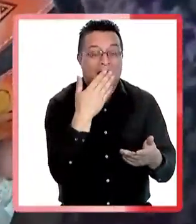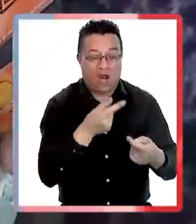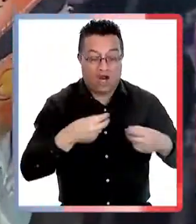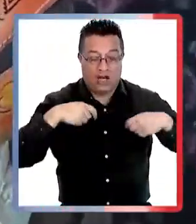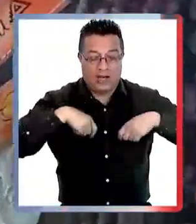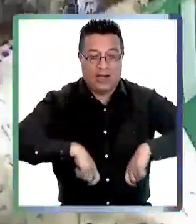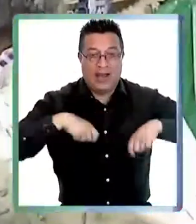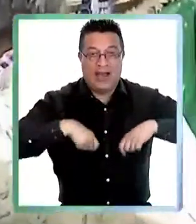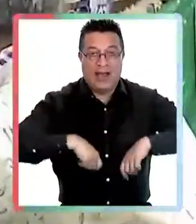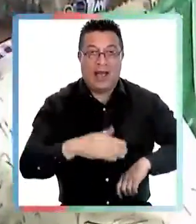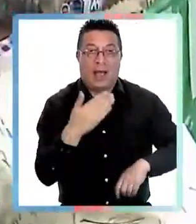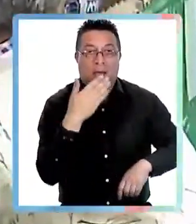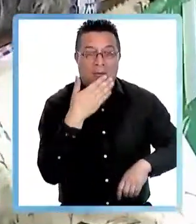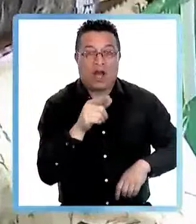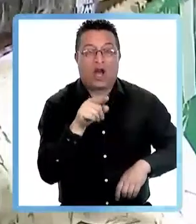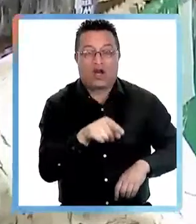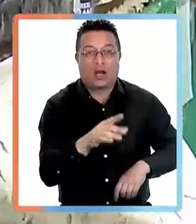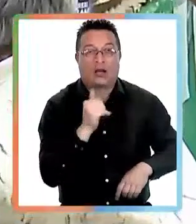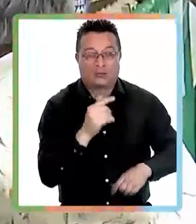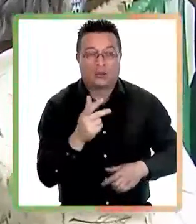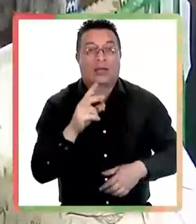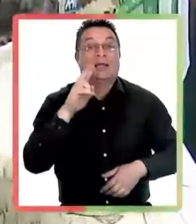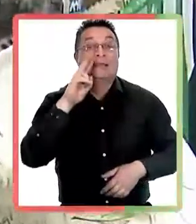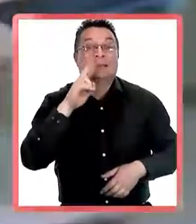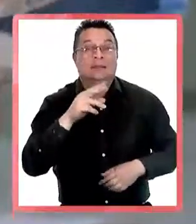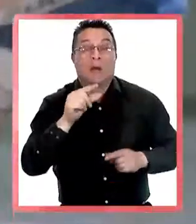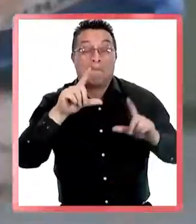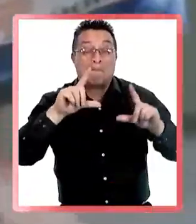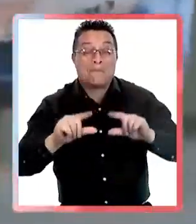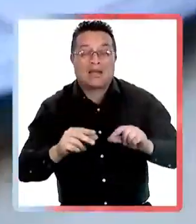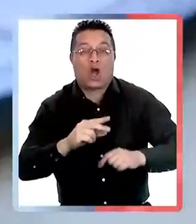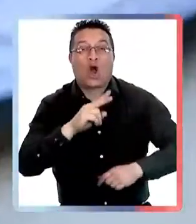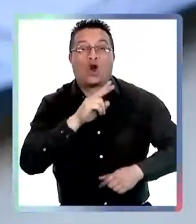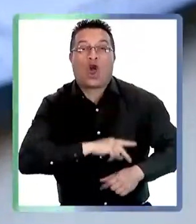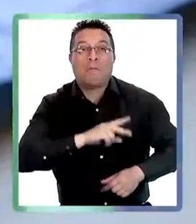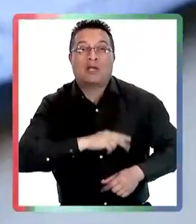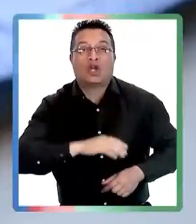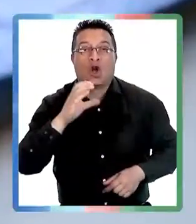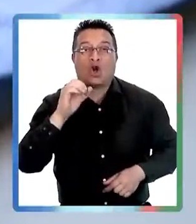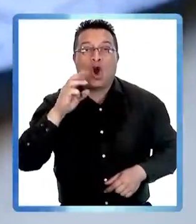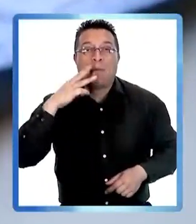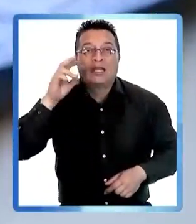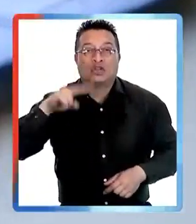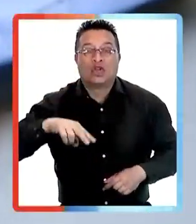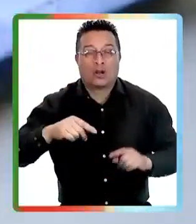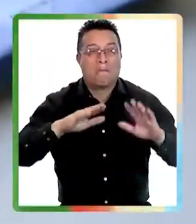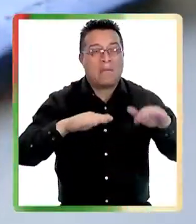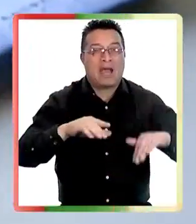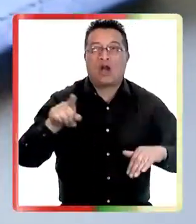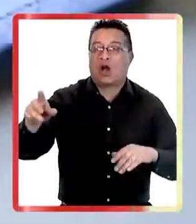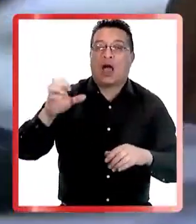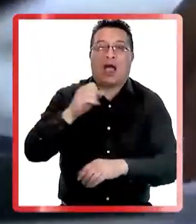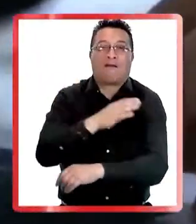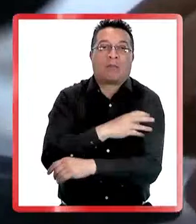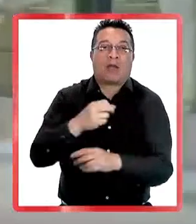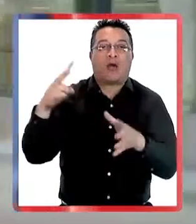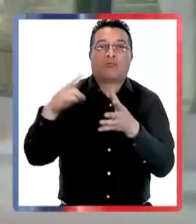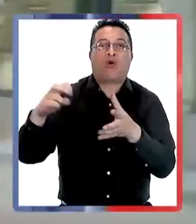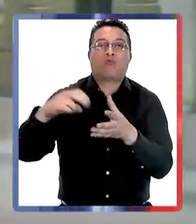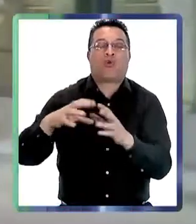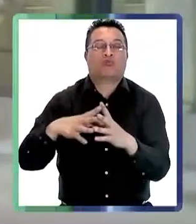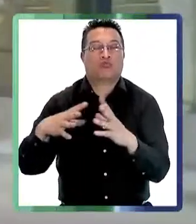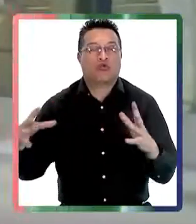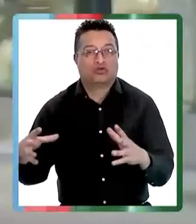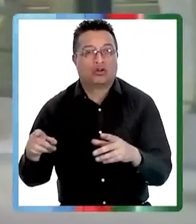mejores rentabilidades, pero a costo mucho de comisiones mucho más bajos que lo que enfrentan hoy día. Y de